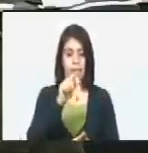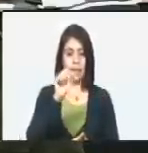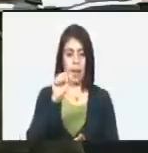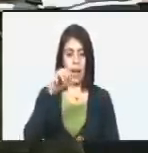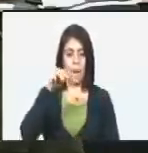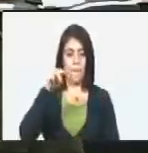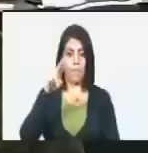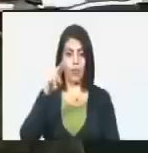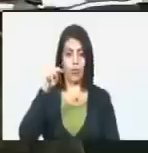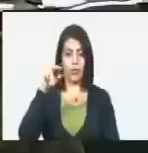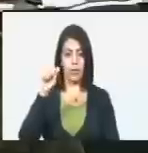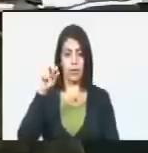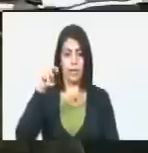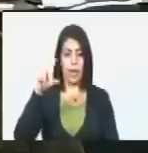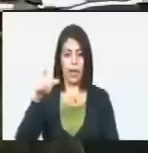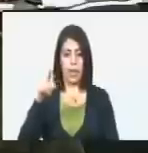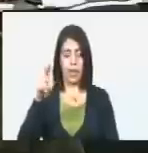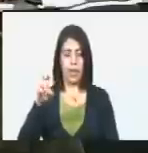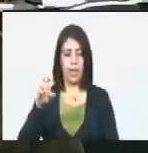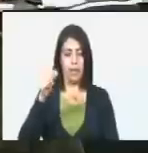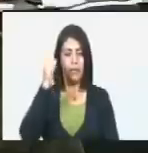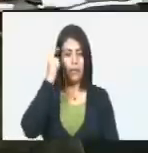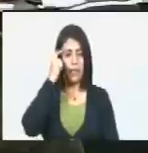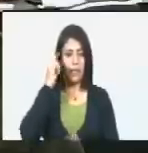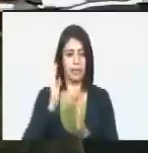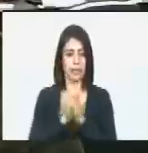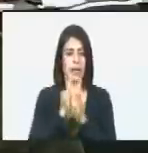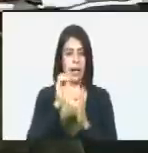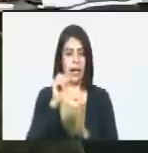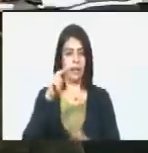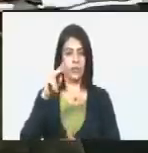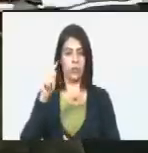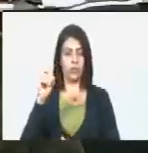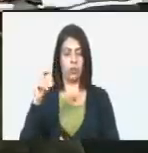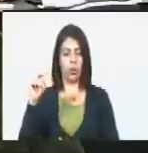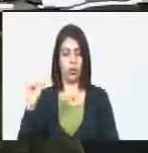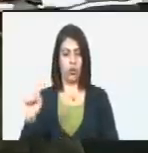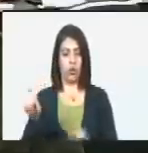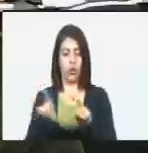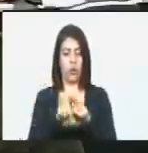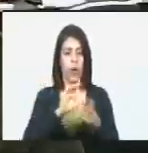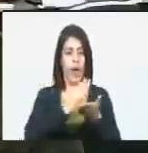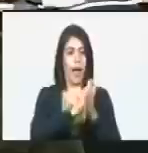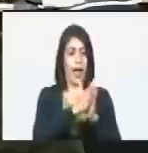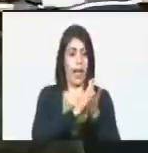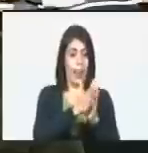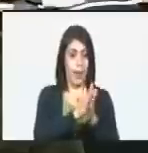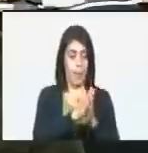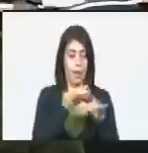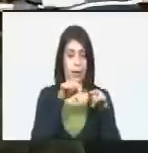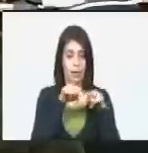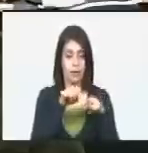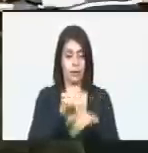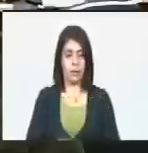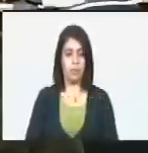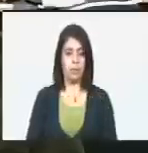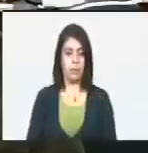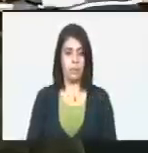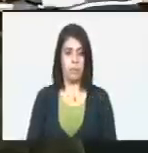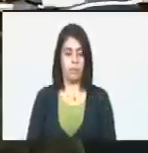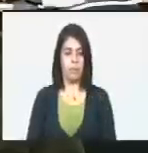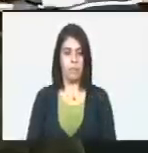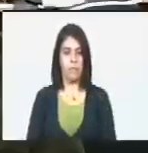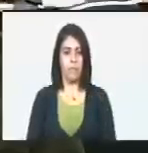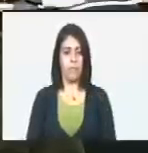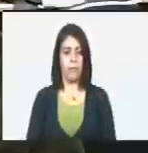Antonio, de presentar la arepa también como ante Naciones Unidas, ante la UNESCO. Yo quiero decir ya